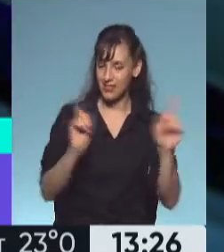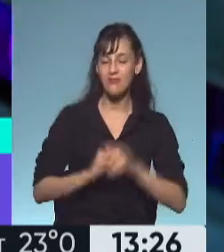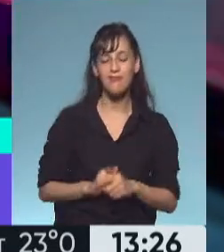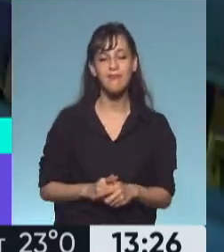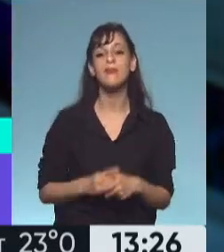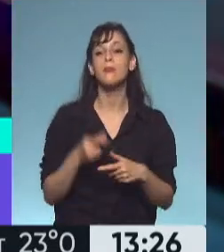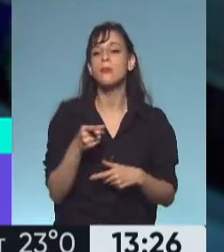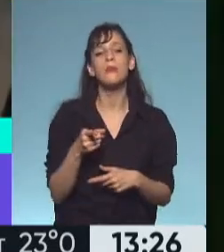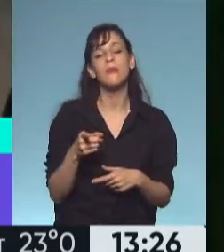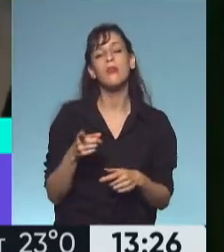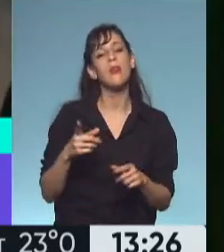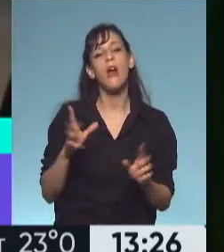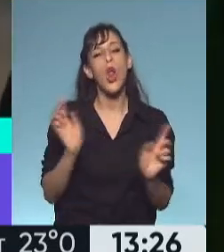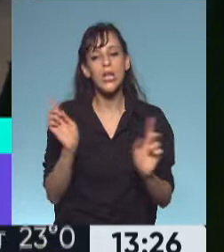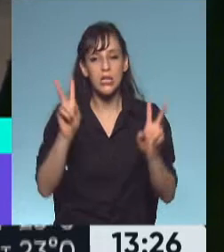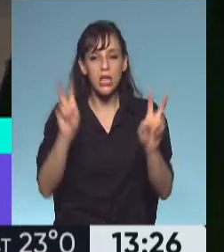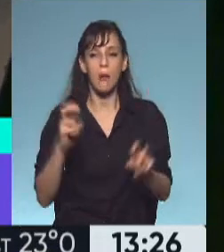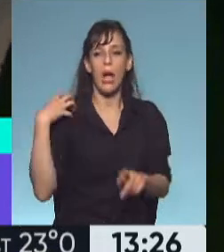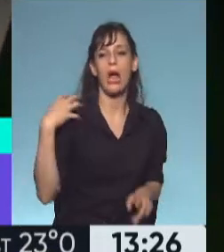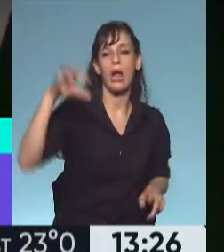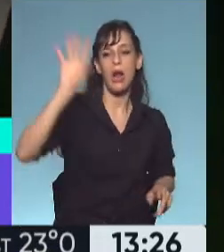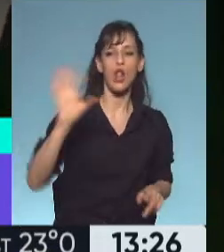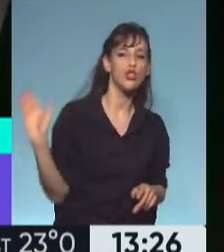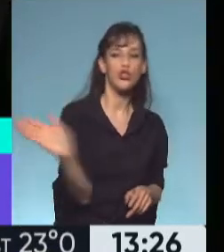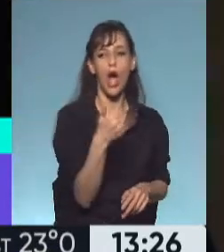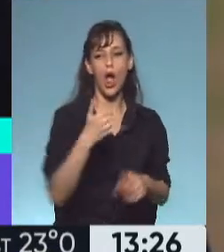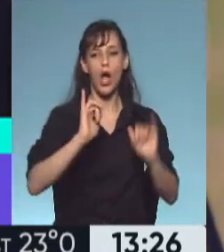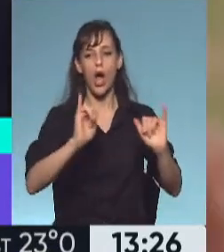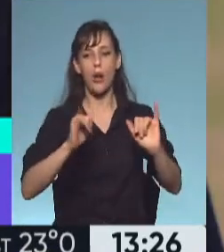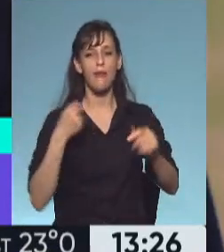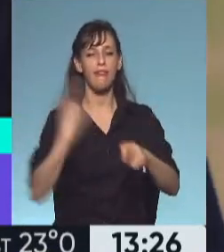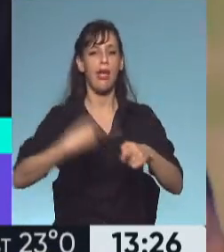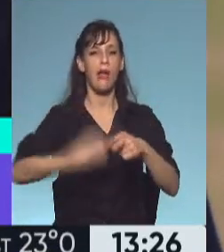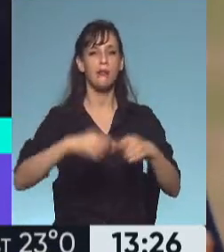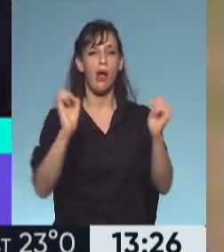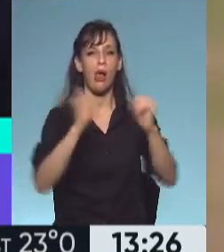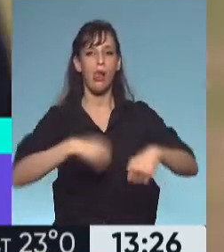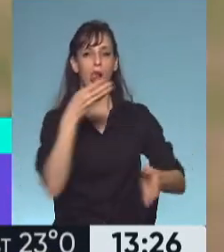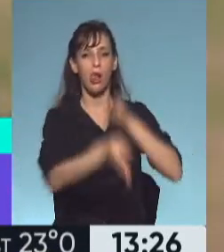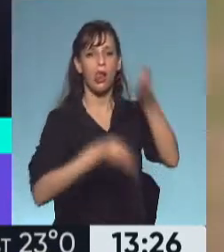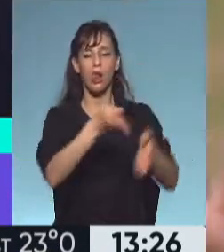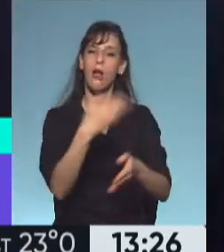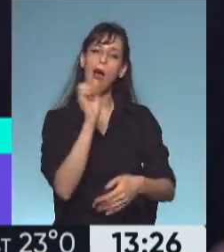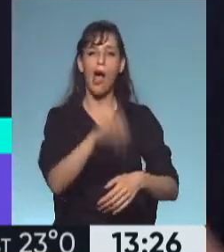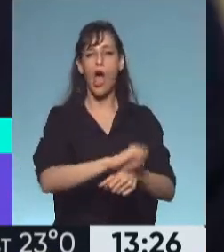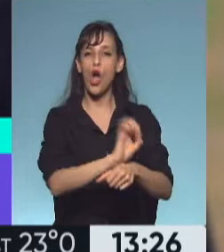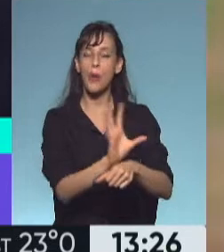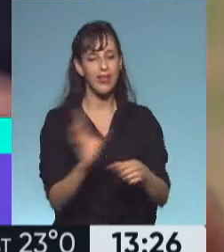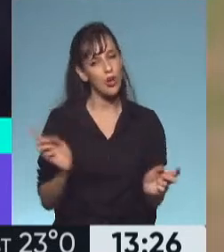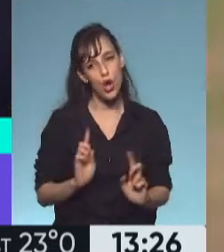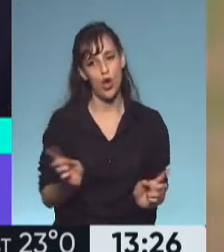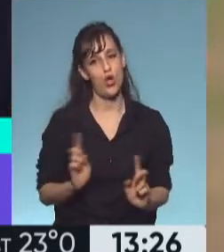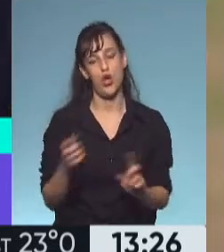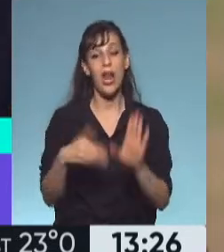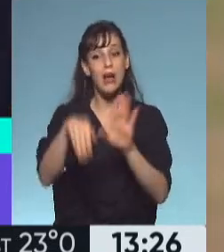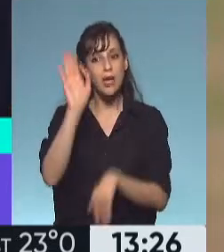tener una mirada de generalizar, ¿no? No es que todos los pibes van a fiesta clandestina y no les importa el COVID, no les importa, o sea, de hecho lo contrario, la gran mayoría